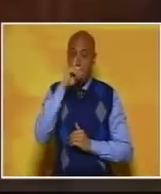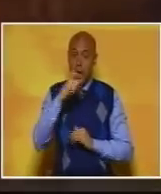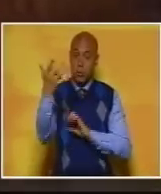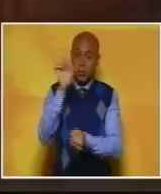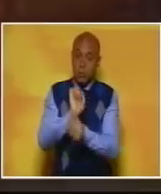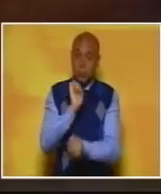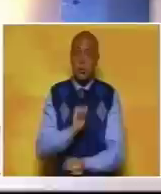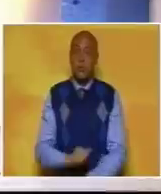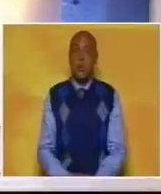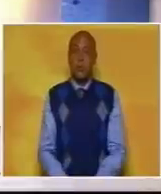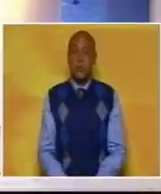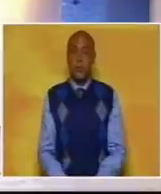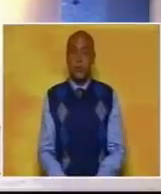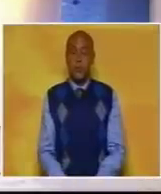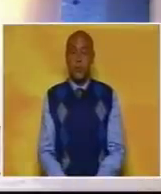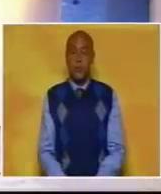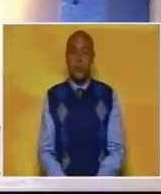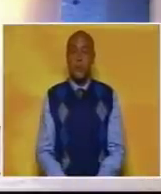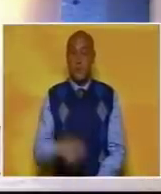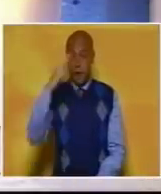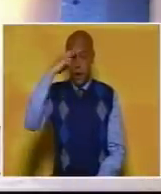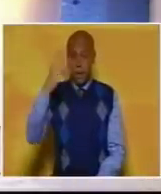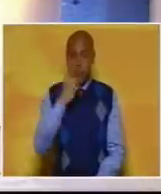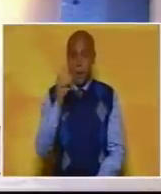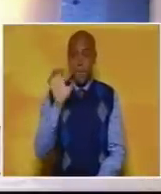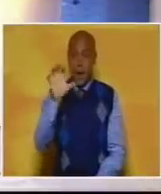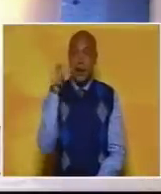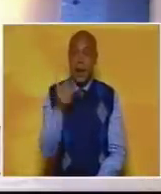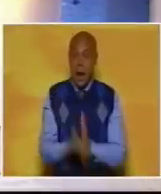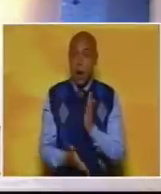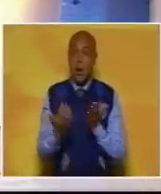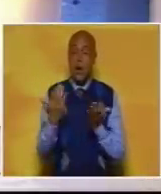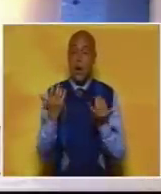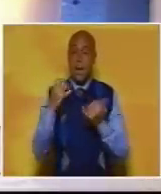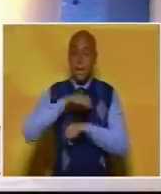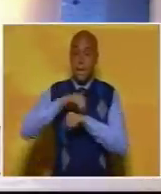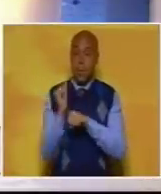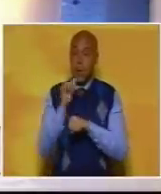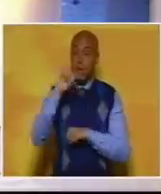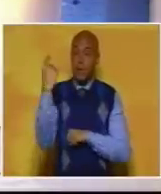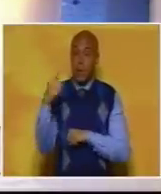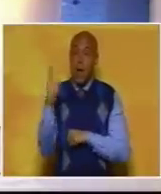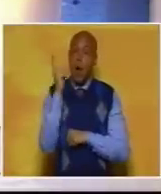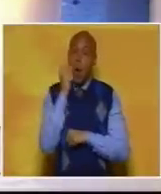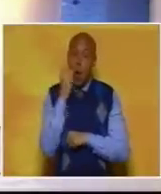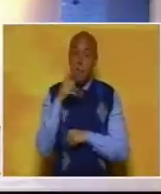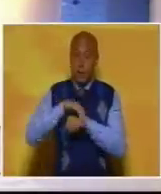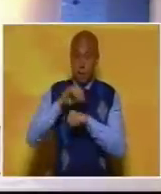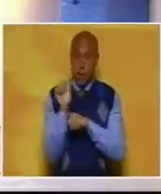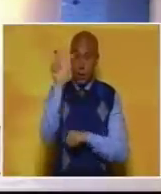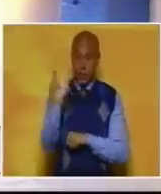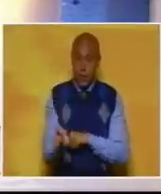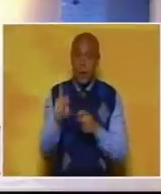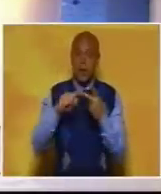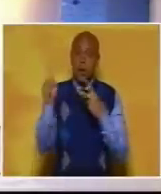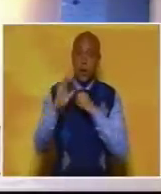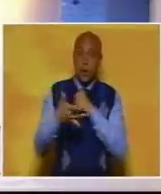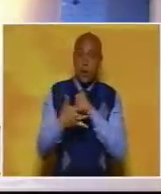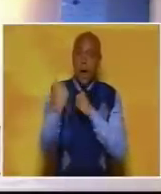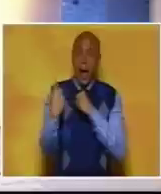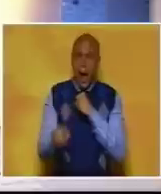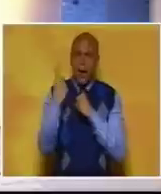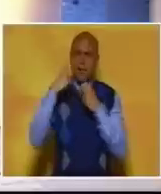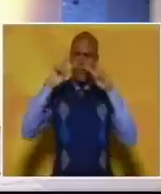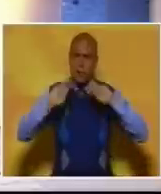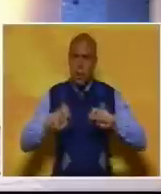años. En República Dominicana, la policía informó que un oficial y un técnico de una empresa de telefonía están bajo